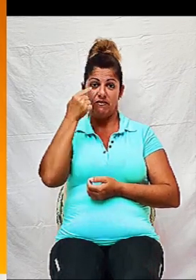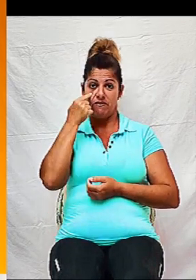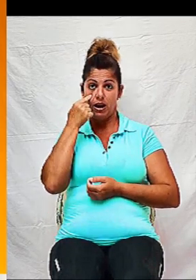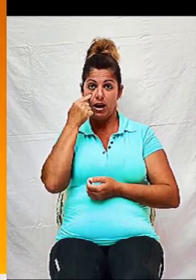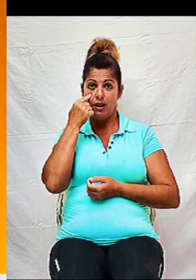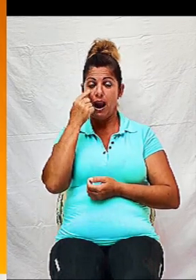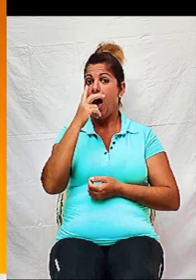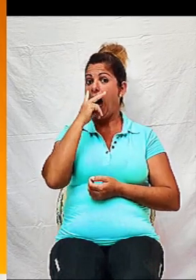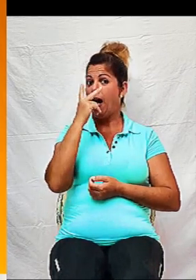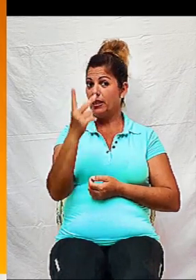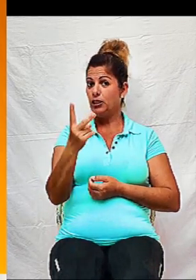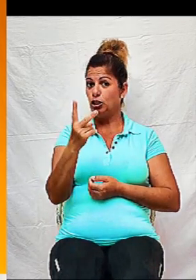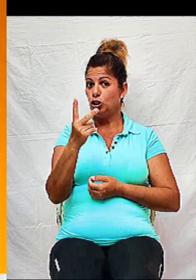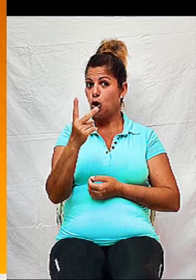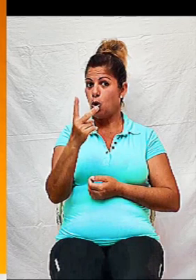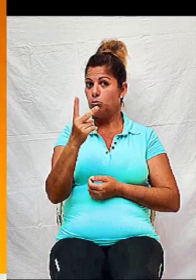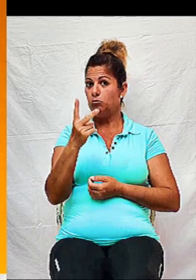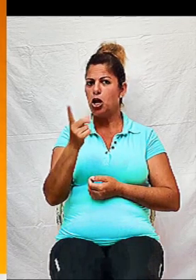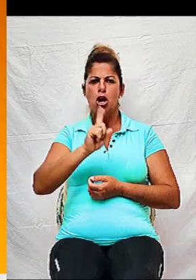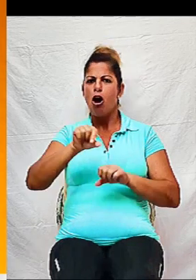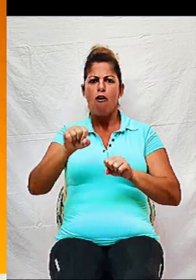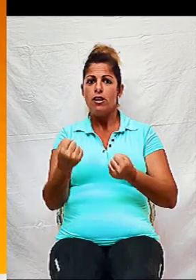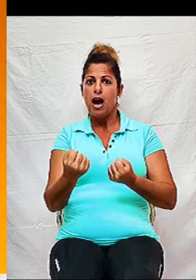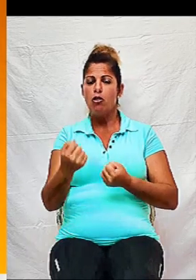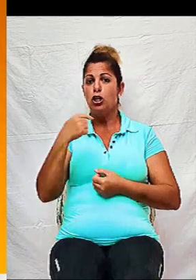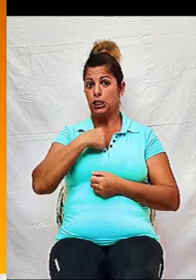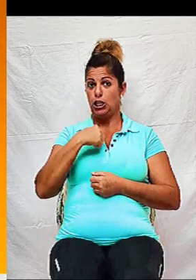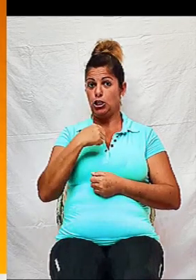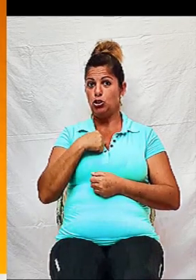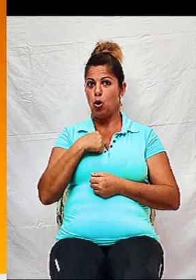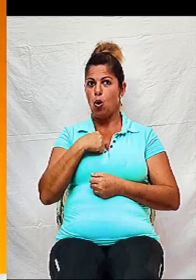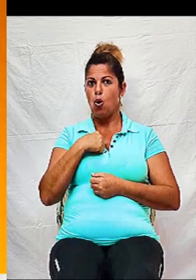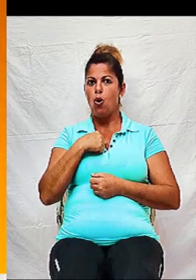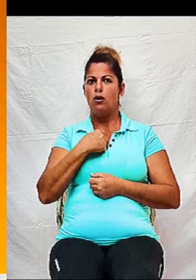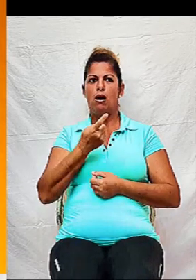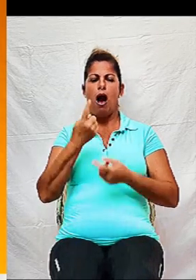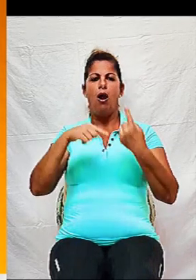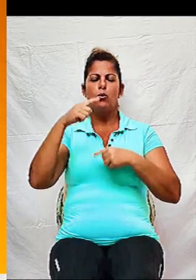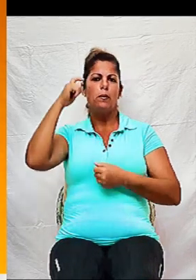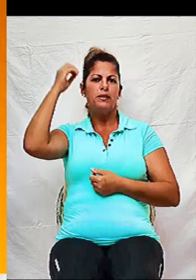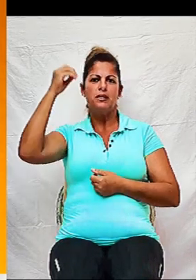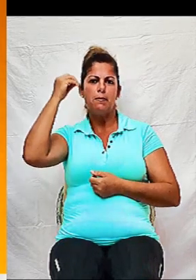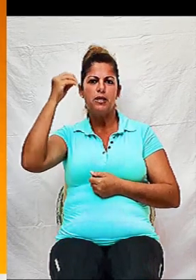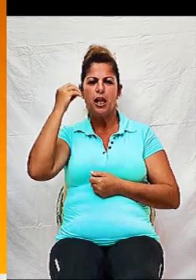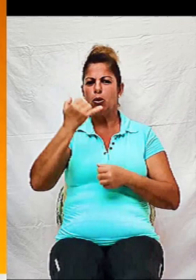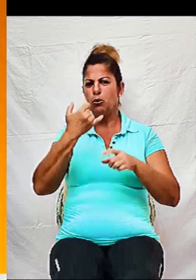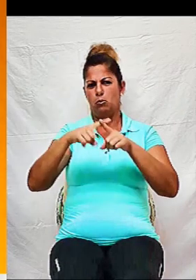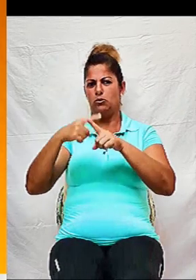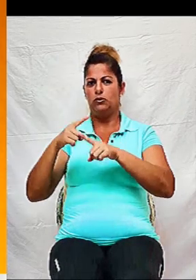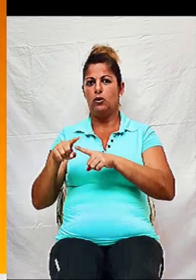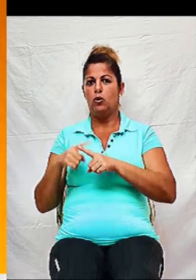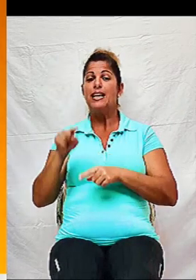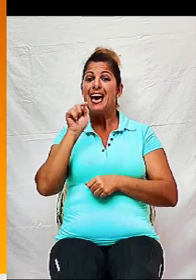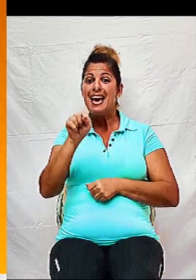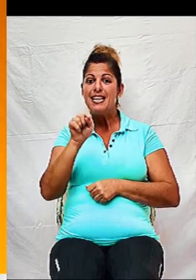Como podemos ver, la atención involuntaria que hemos prestado a ruidos, pensamientos,